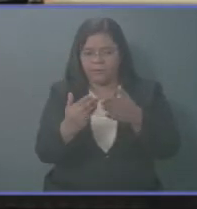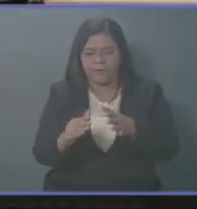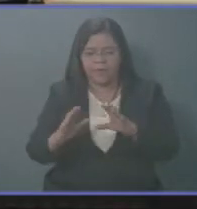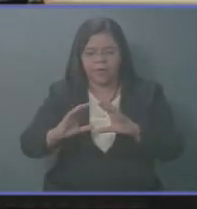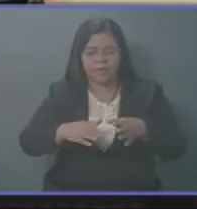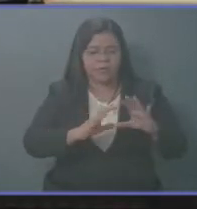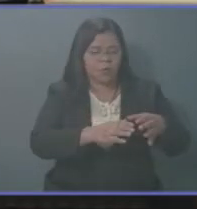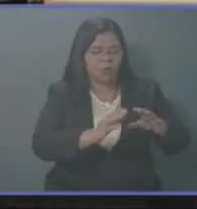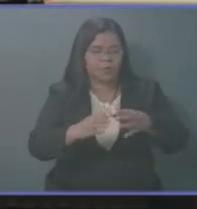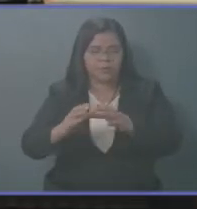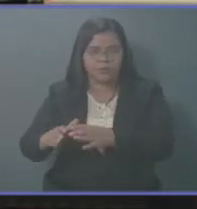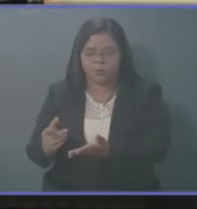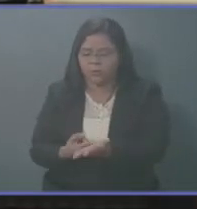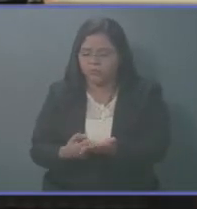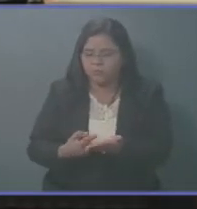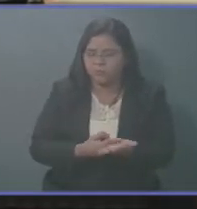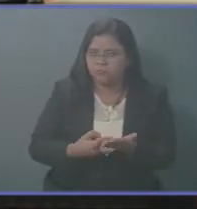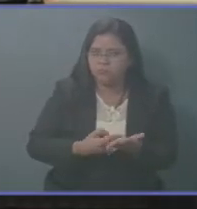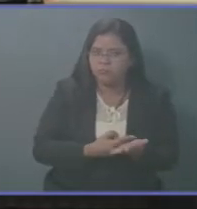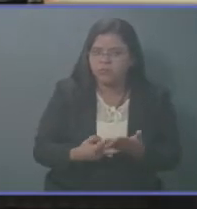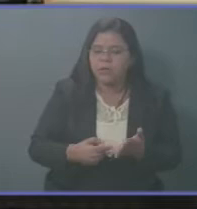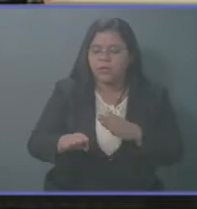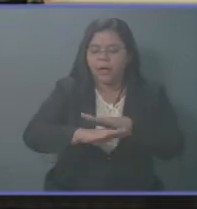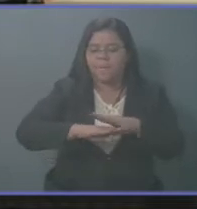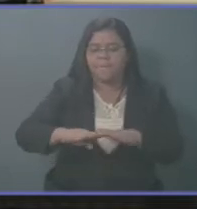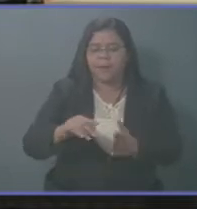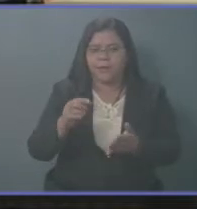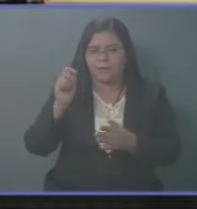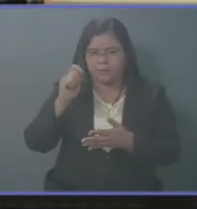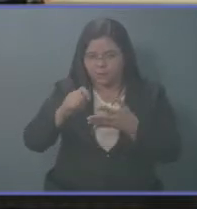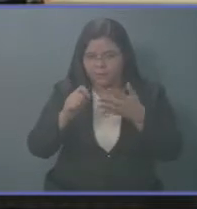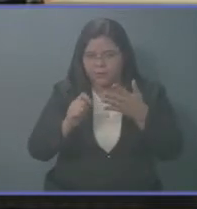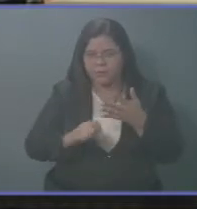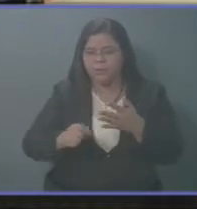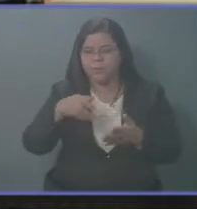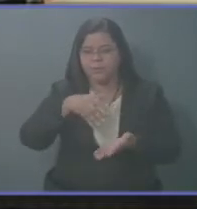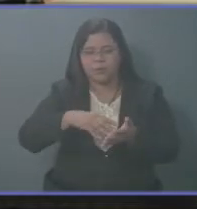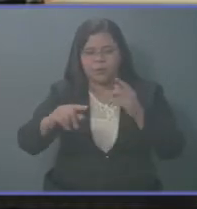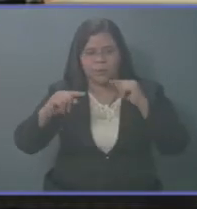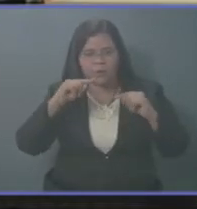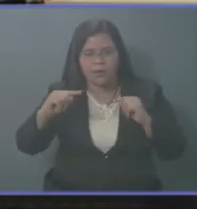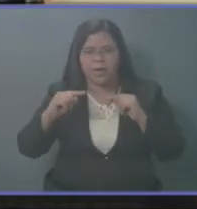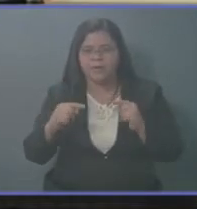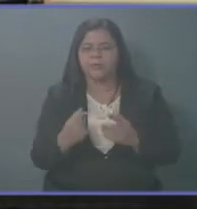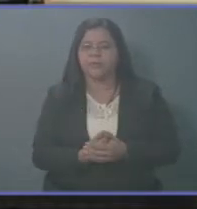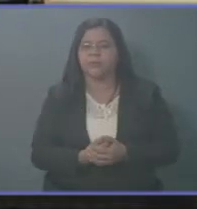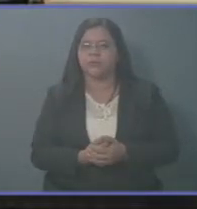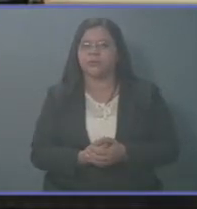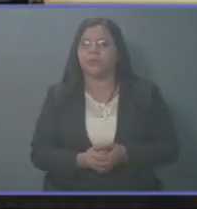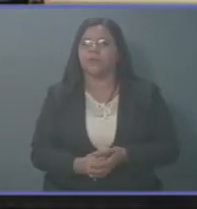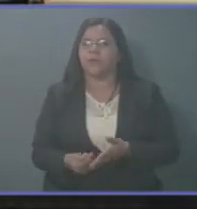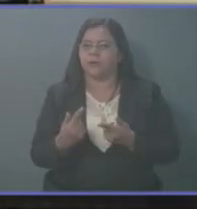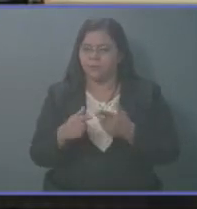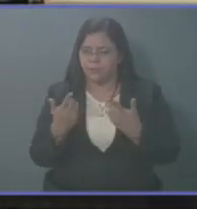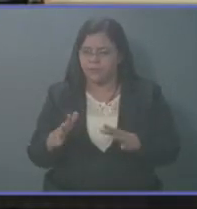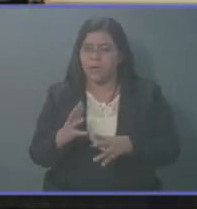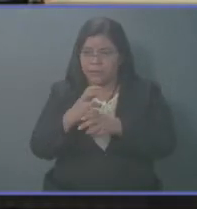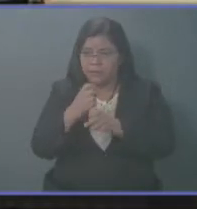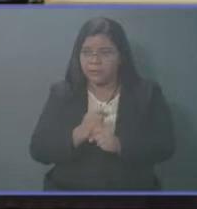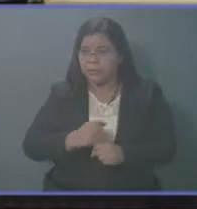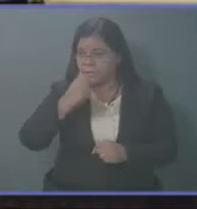las discusiones en el Pleno se garantice por medio de los principios democráticos, pluralistas, de publicidad, de contratación y libre debate, bajo el imperio de la